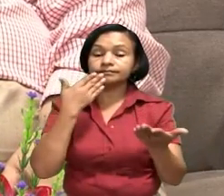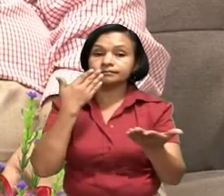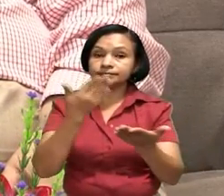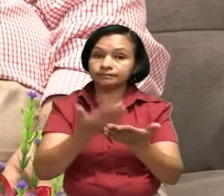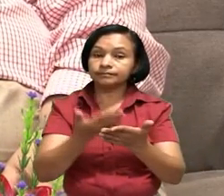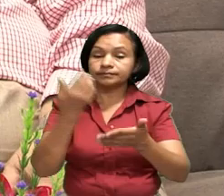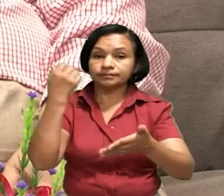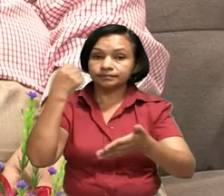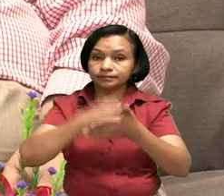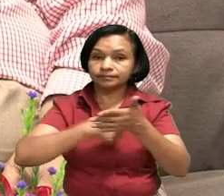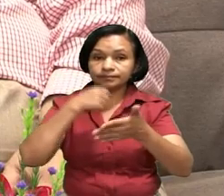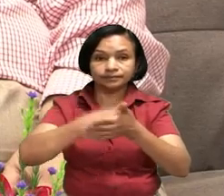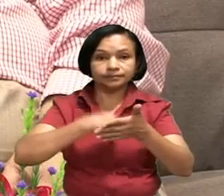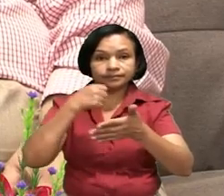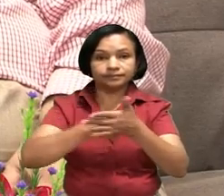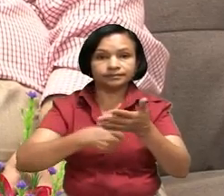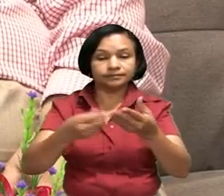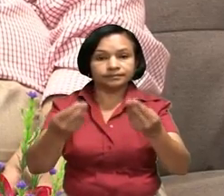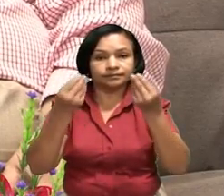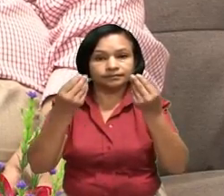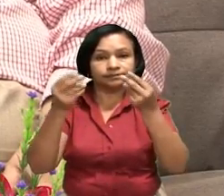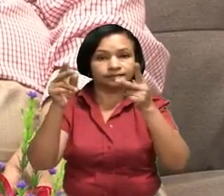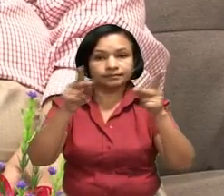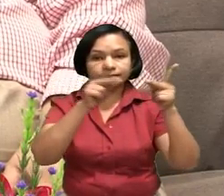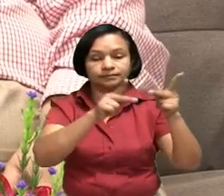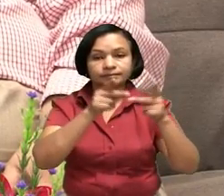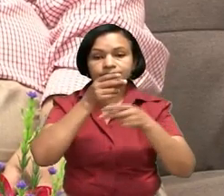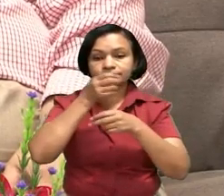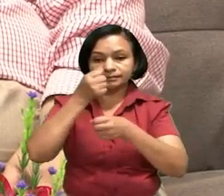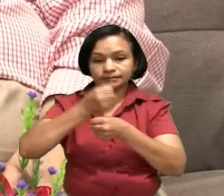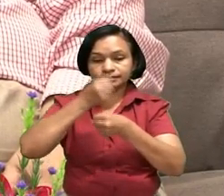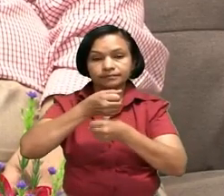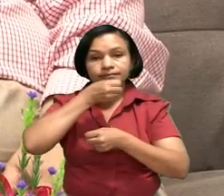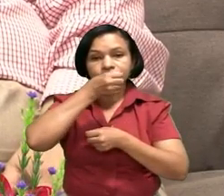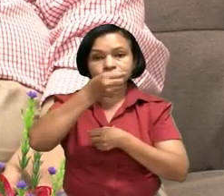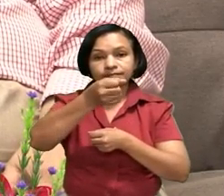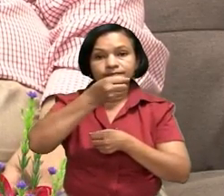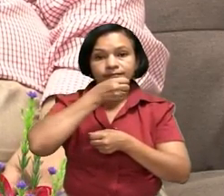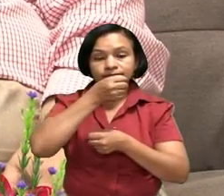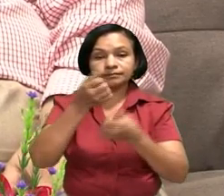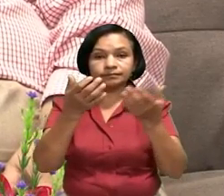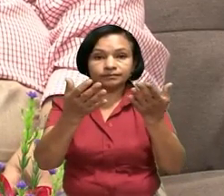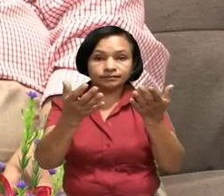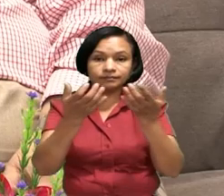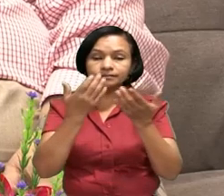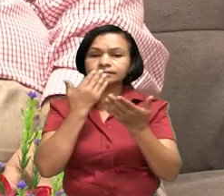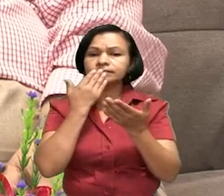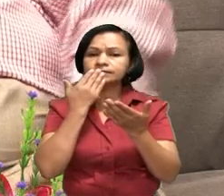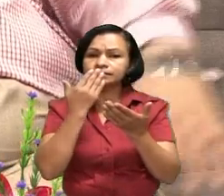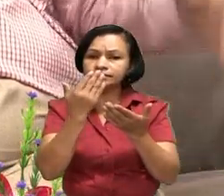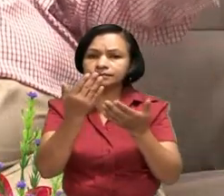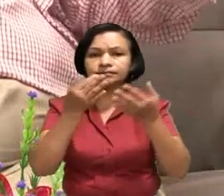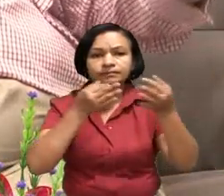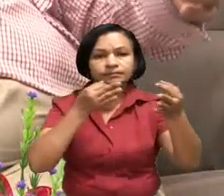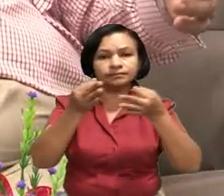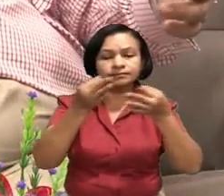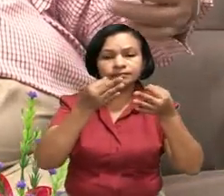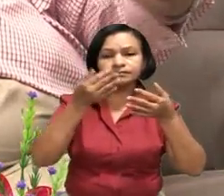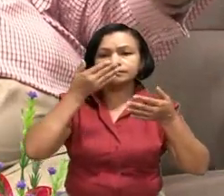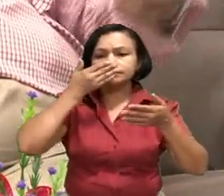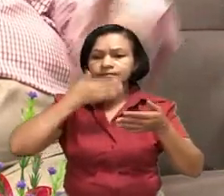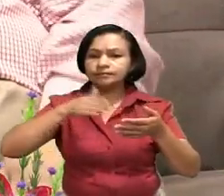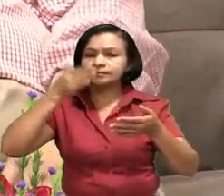esfuerzo de muchos periodistas que queremos poner en alto relieve las cosas buenas porque de cosas malas